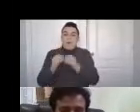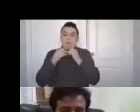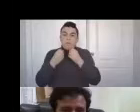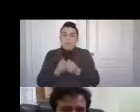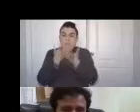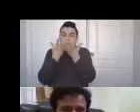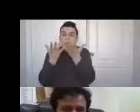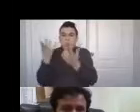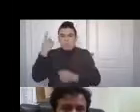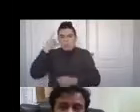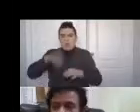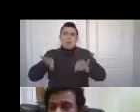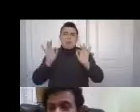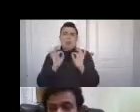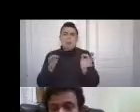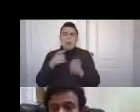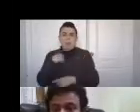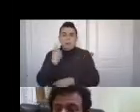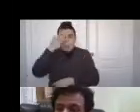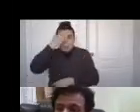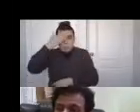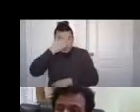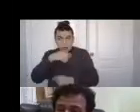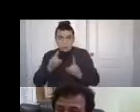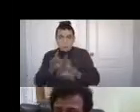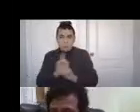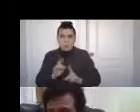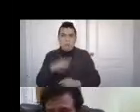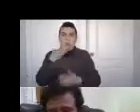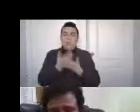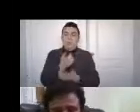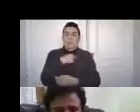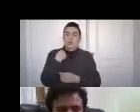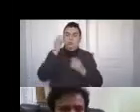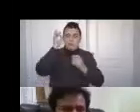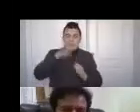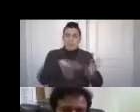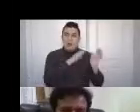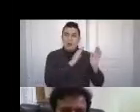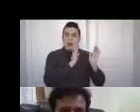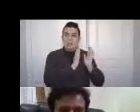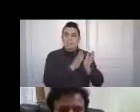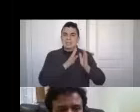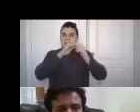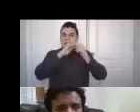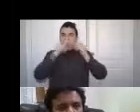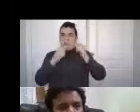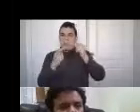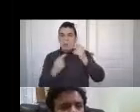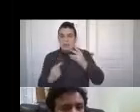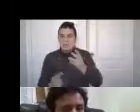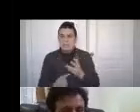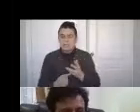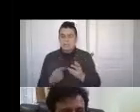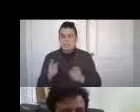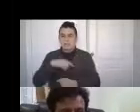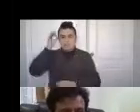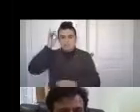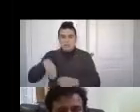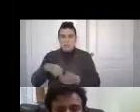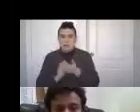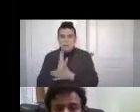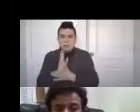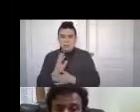eso. Ahora, con la secuencia nosotros podemos saber del origen, ¿sí? Y el origen se ha atribuido mucho a un virus de